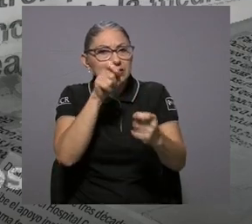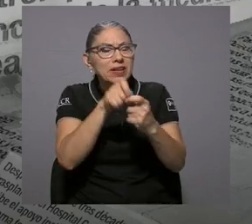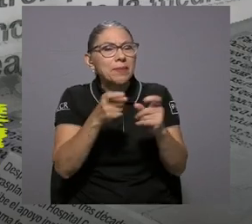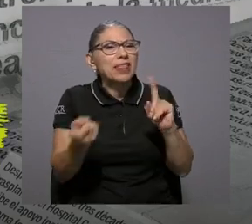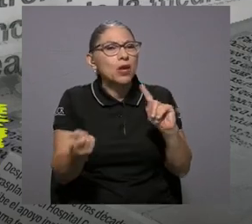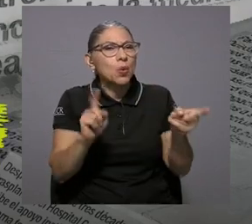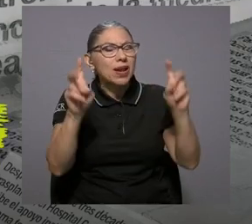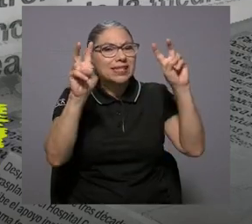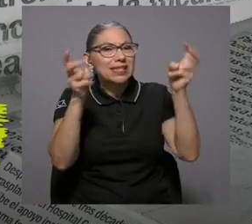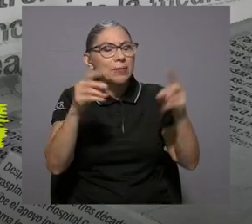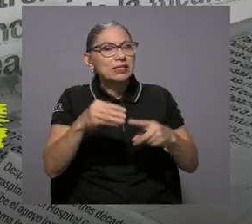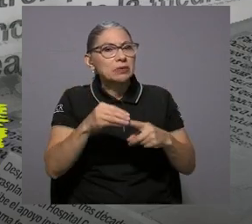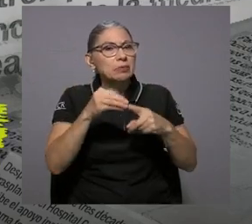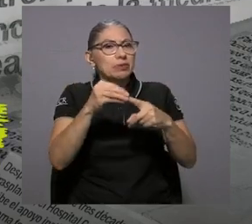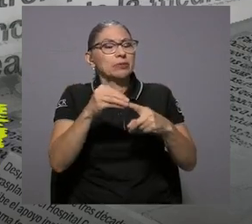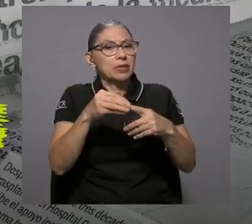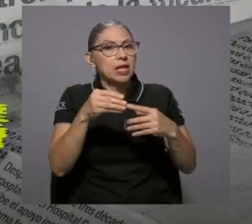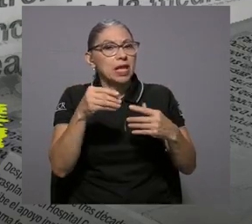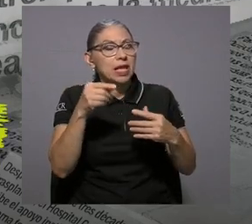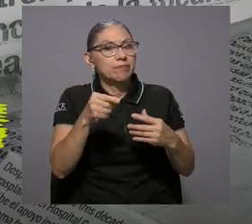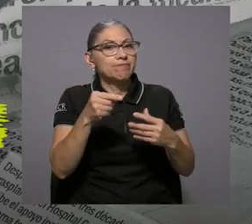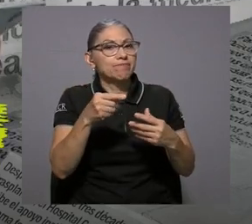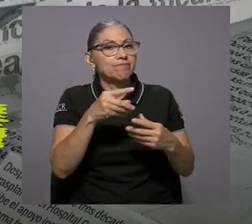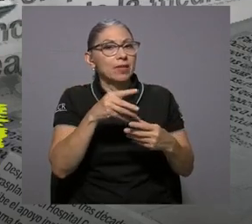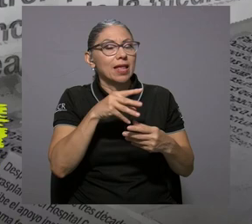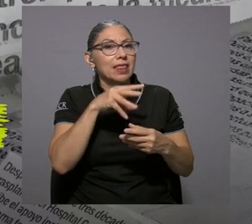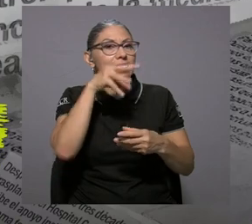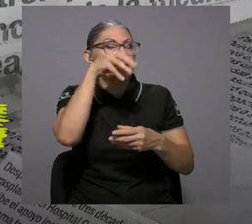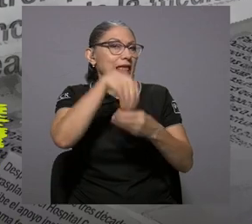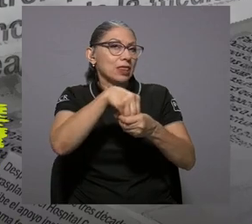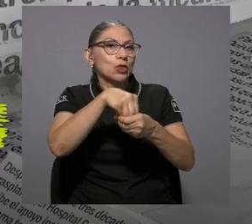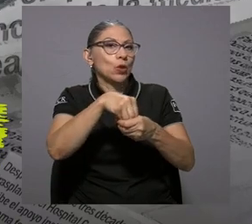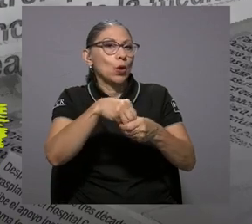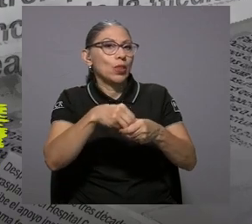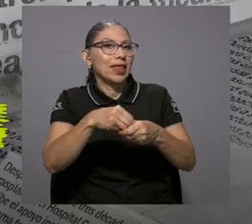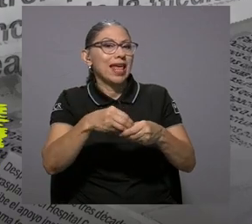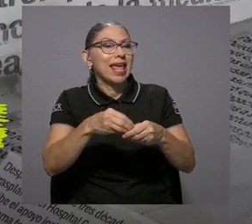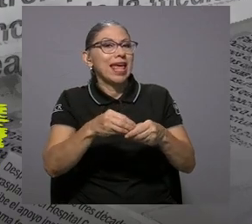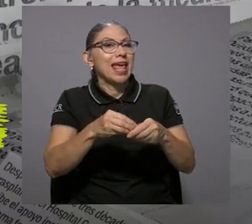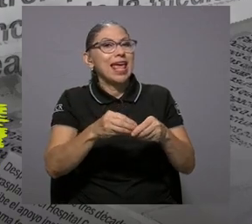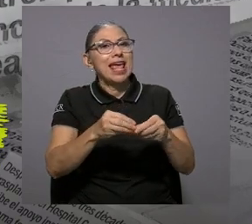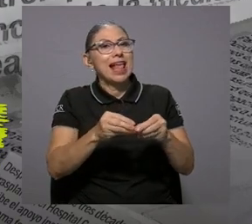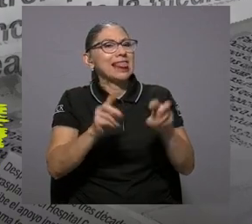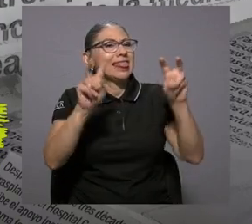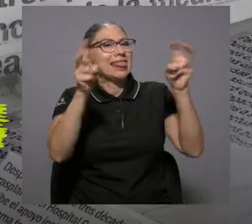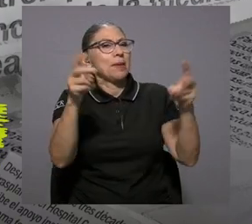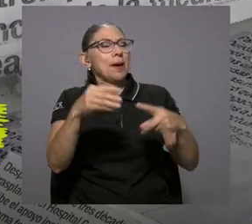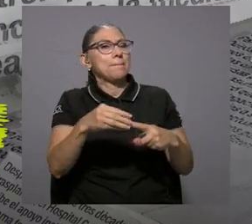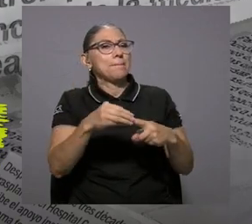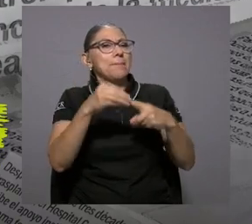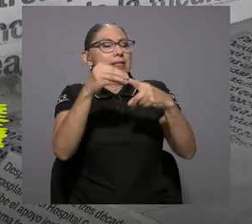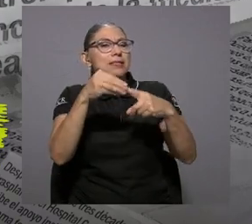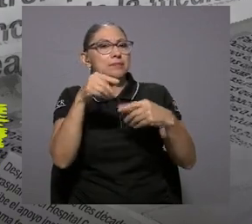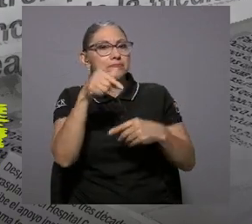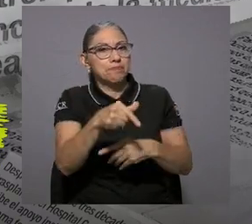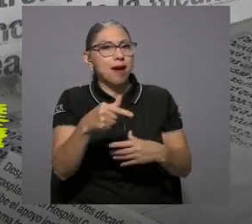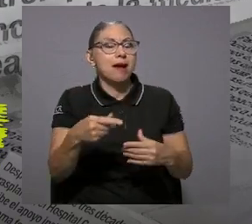los prioritarios dentro del gran tema paraguas y además de